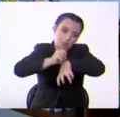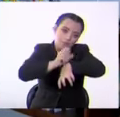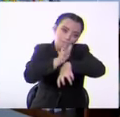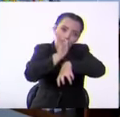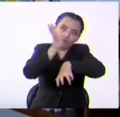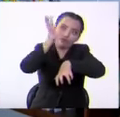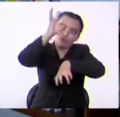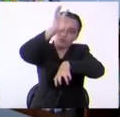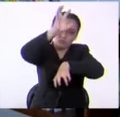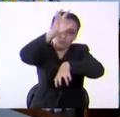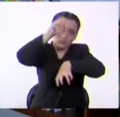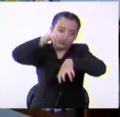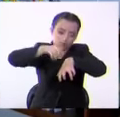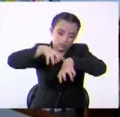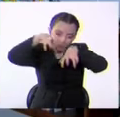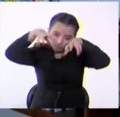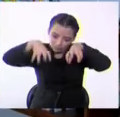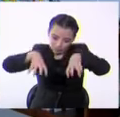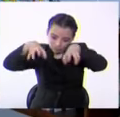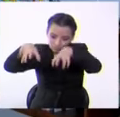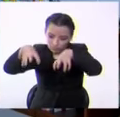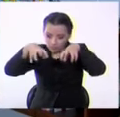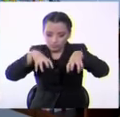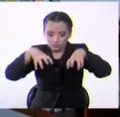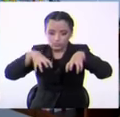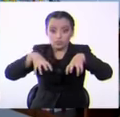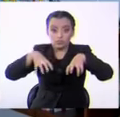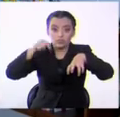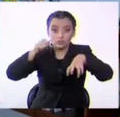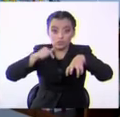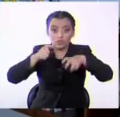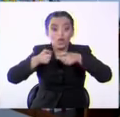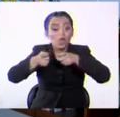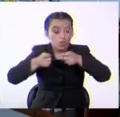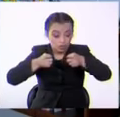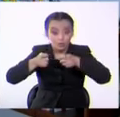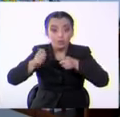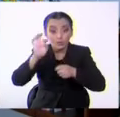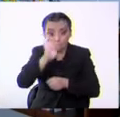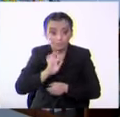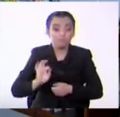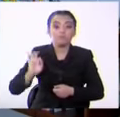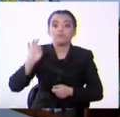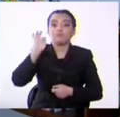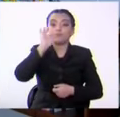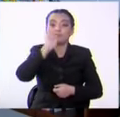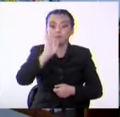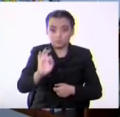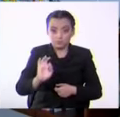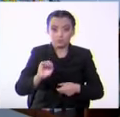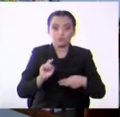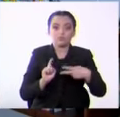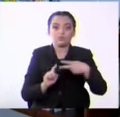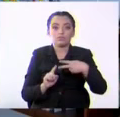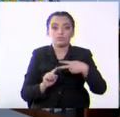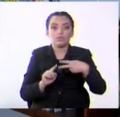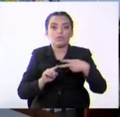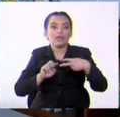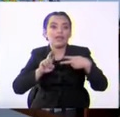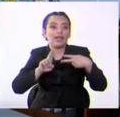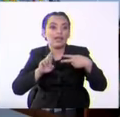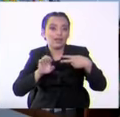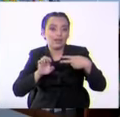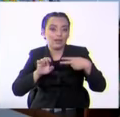inundaciones serían mucho más manejables. Ese es otro servicio que nos ofrecen los ecosistemas en cuanto a la